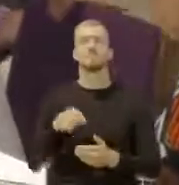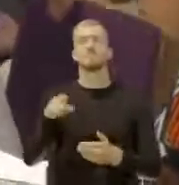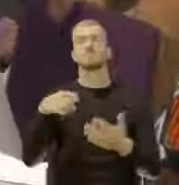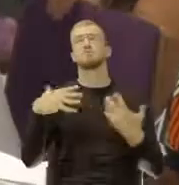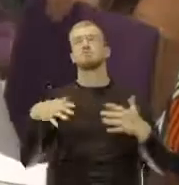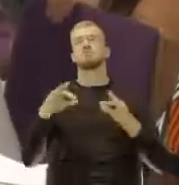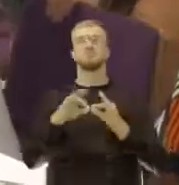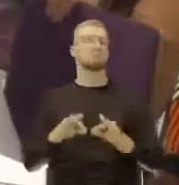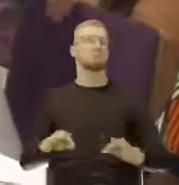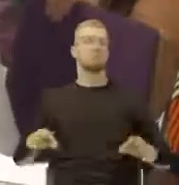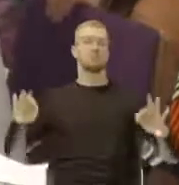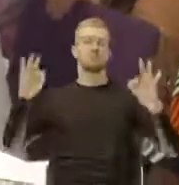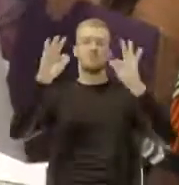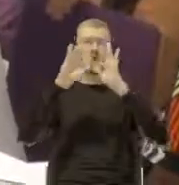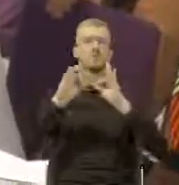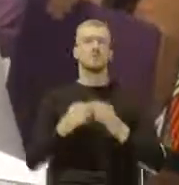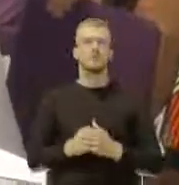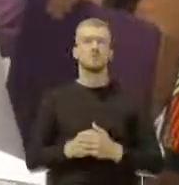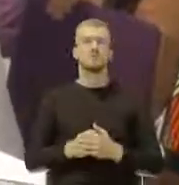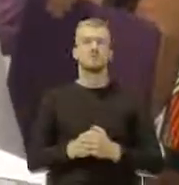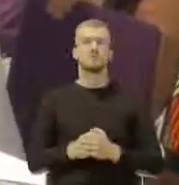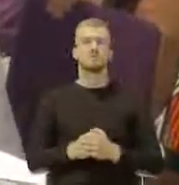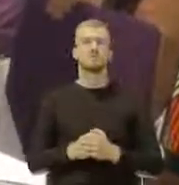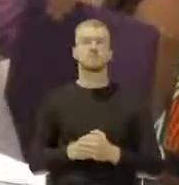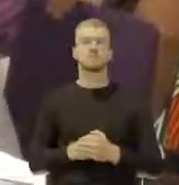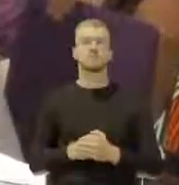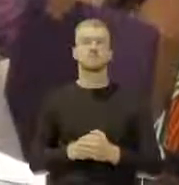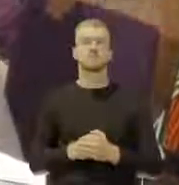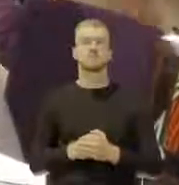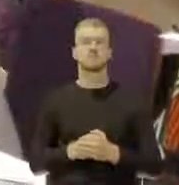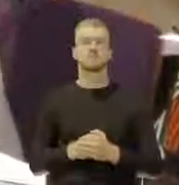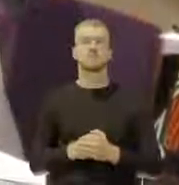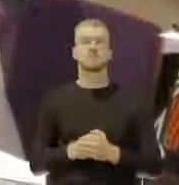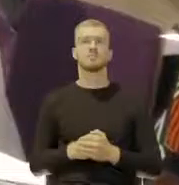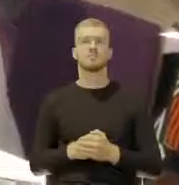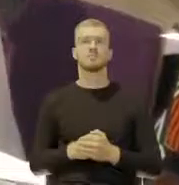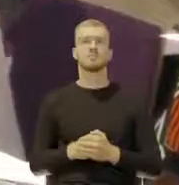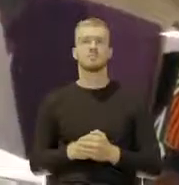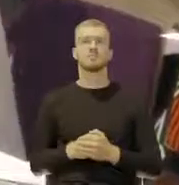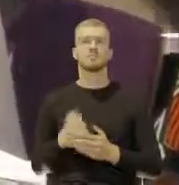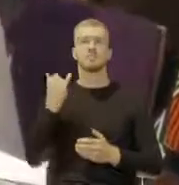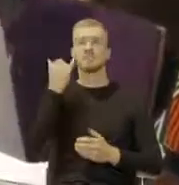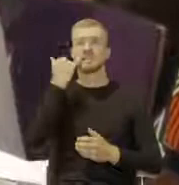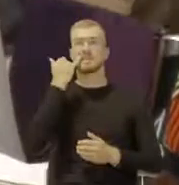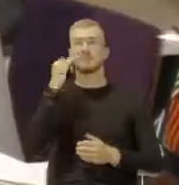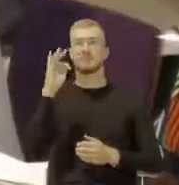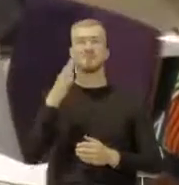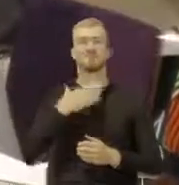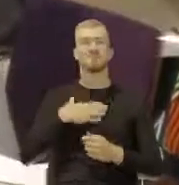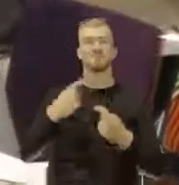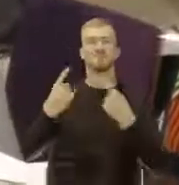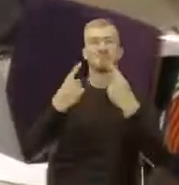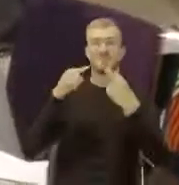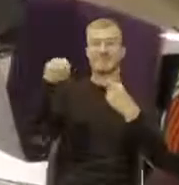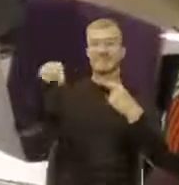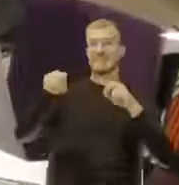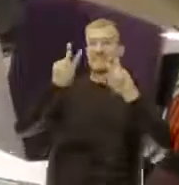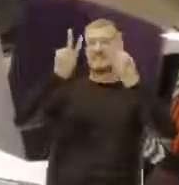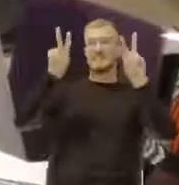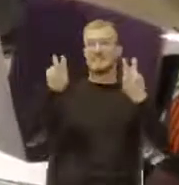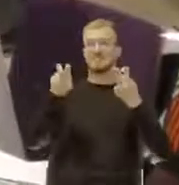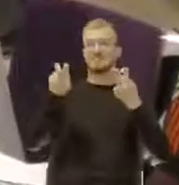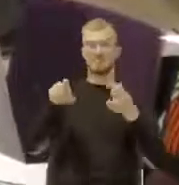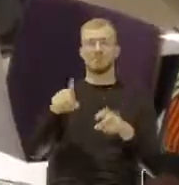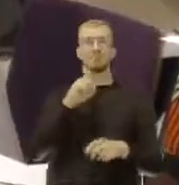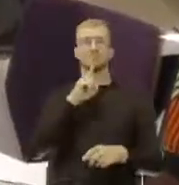verdaderamente sostenibles, no solamente las necesidades de las generaciones actuales, sino los intereses de las generaciones futuras.